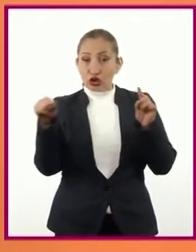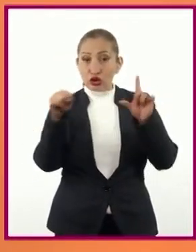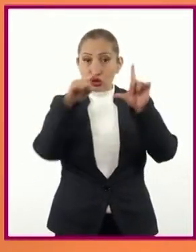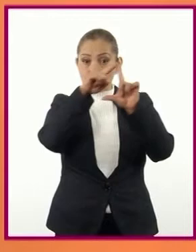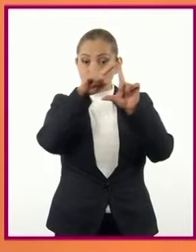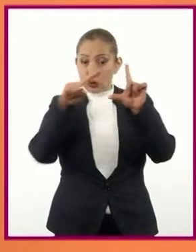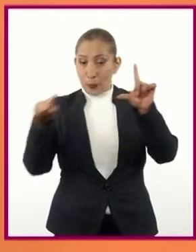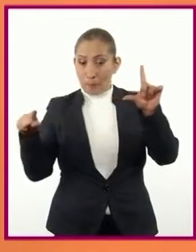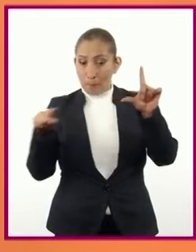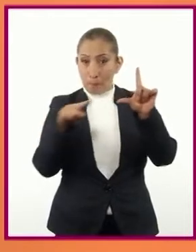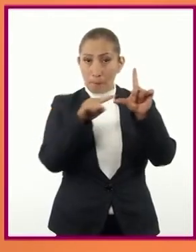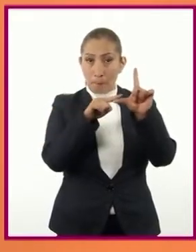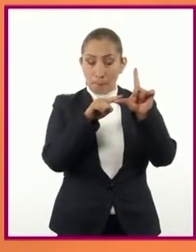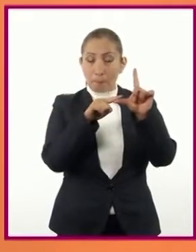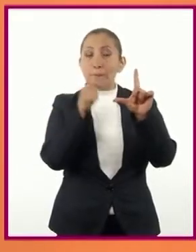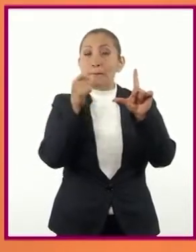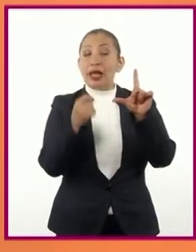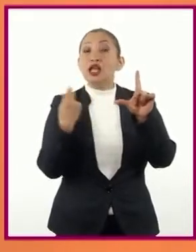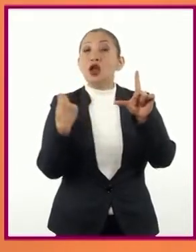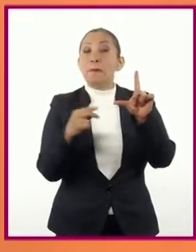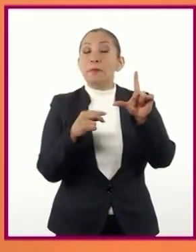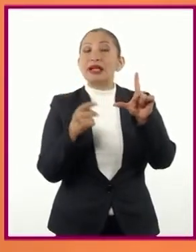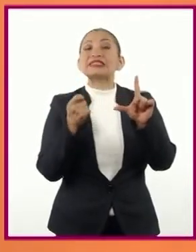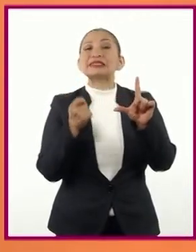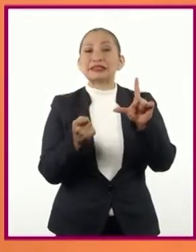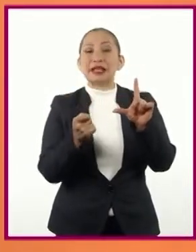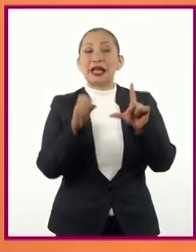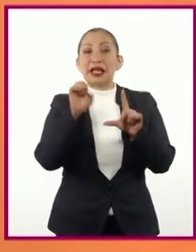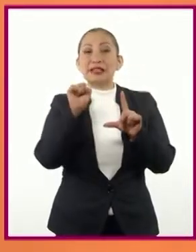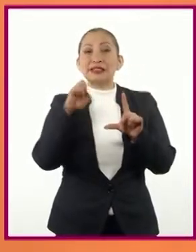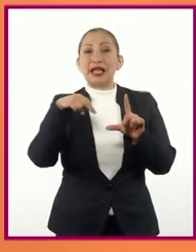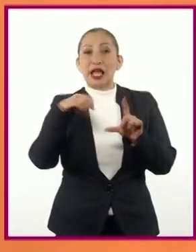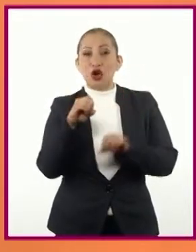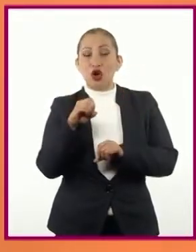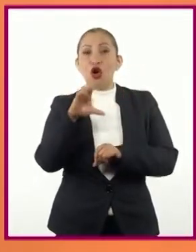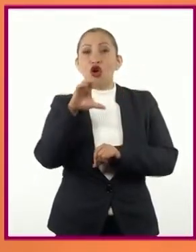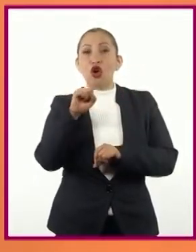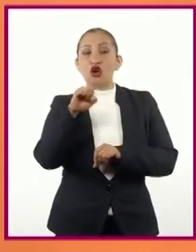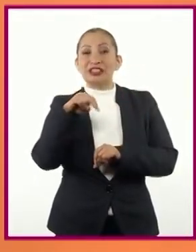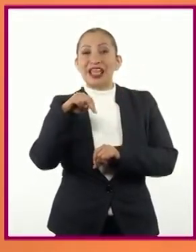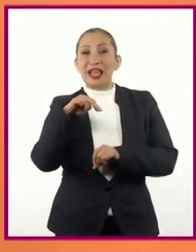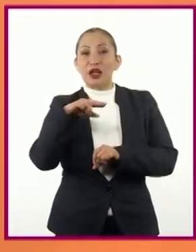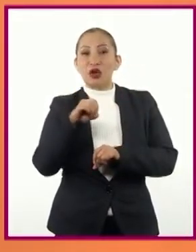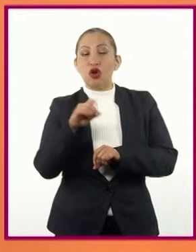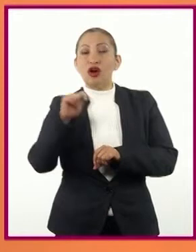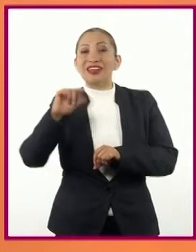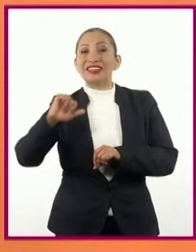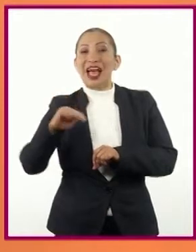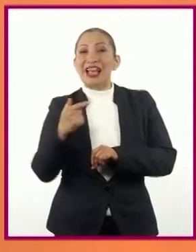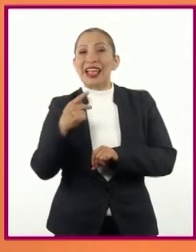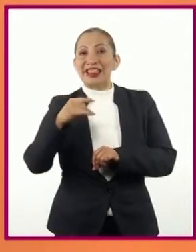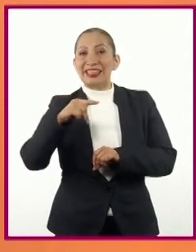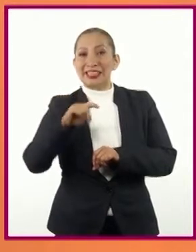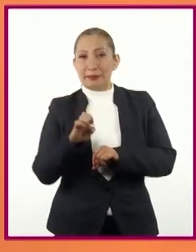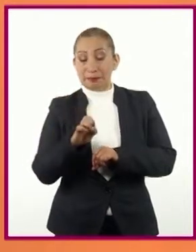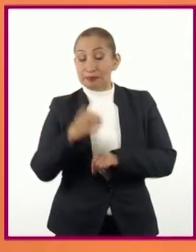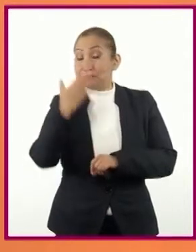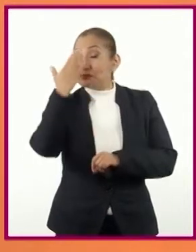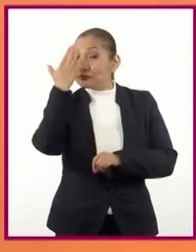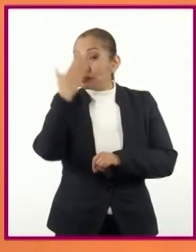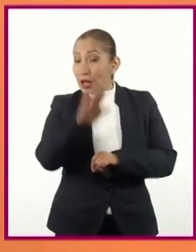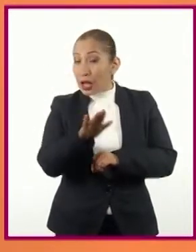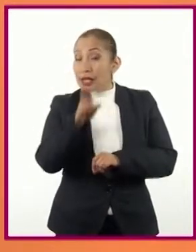rectángulo y reciben el nombre de seno, coseno y tangente. Se sabe